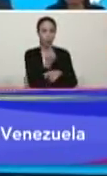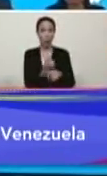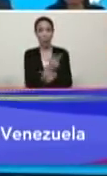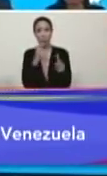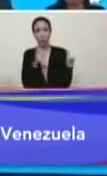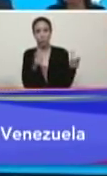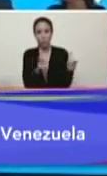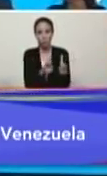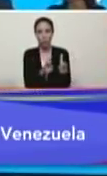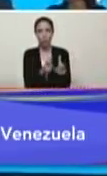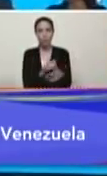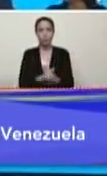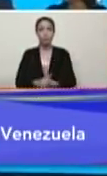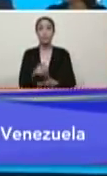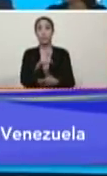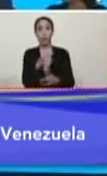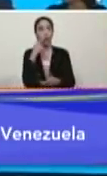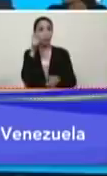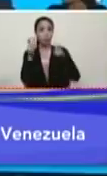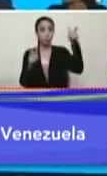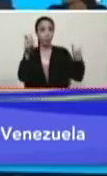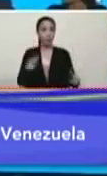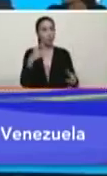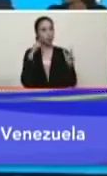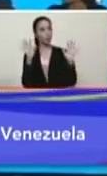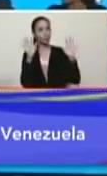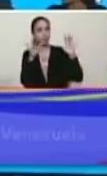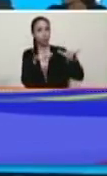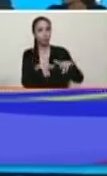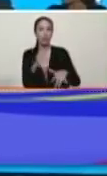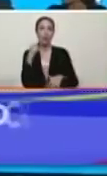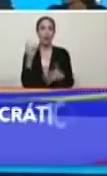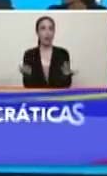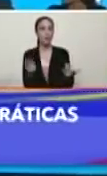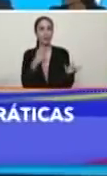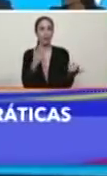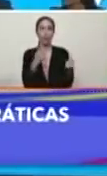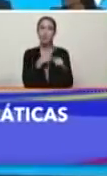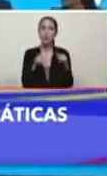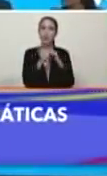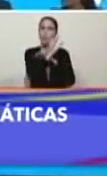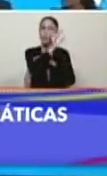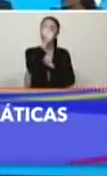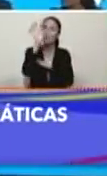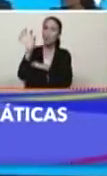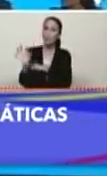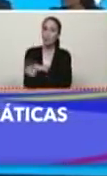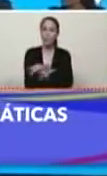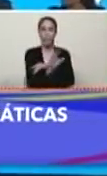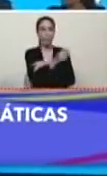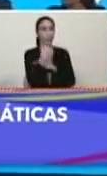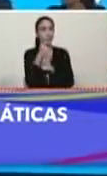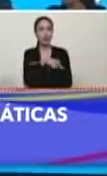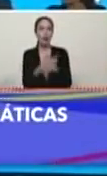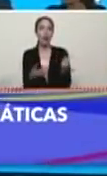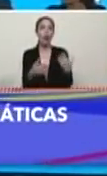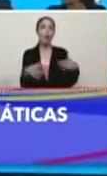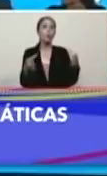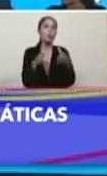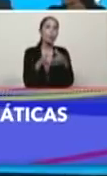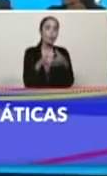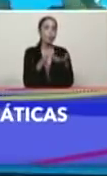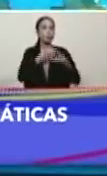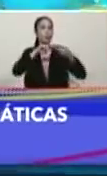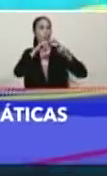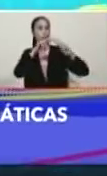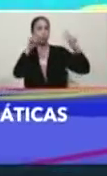compañeros visitantes del mundo, del Consejo Mundial para la Paz, de